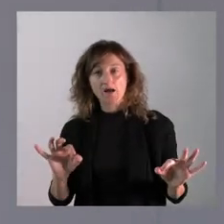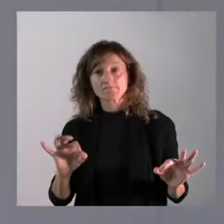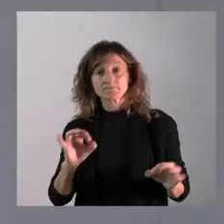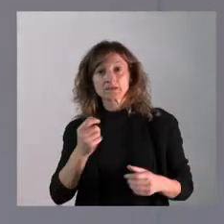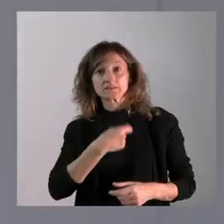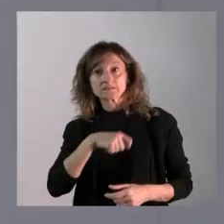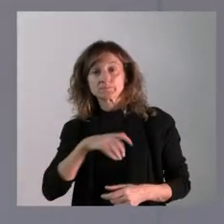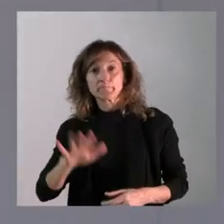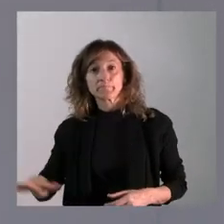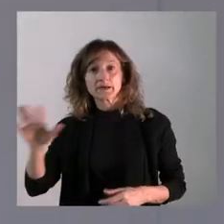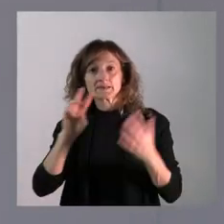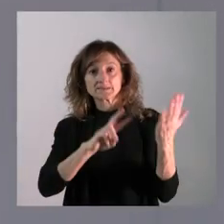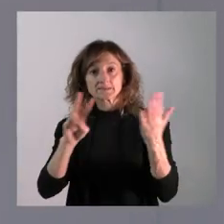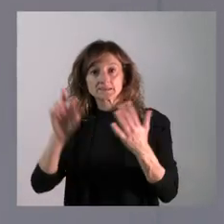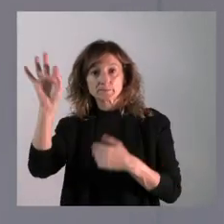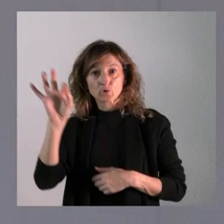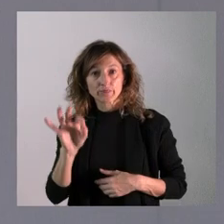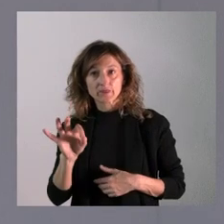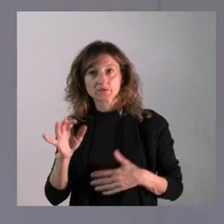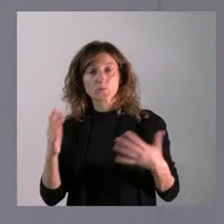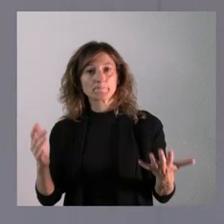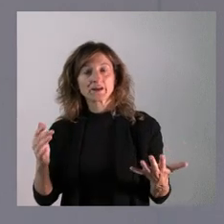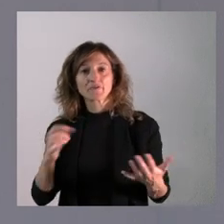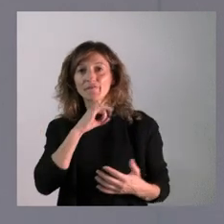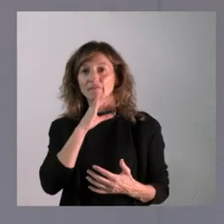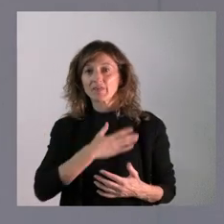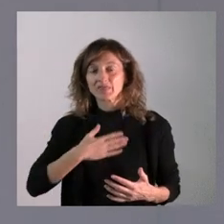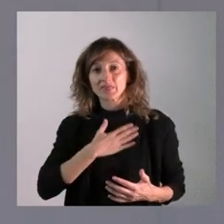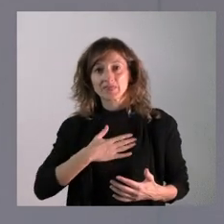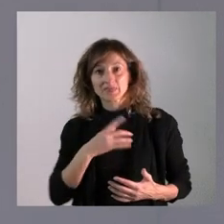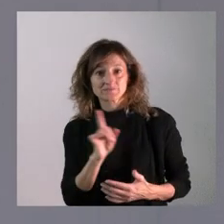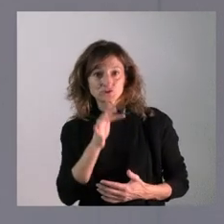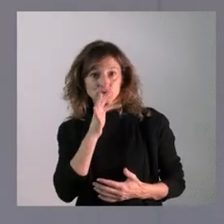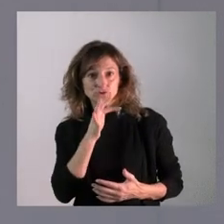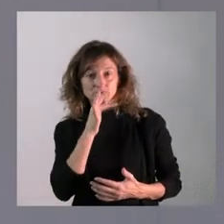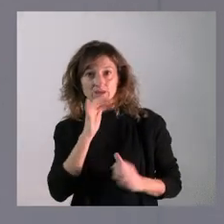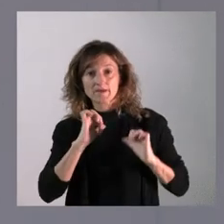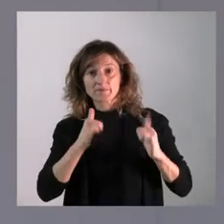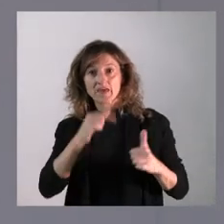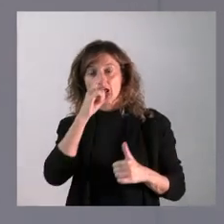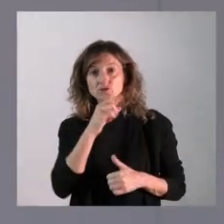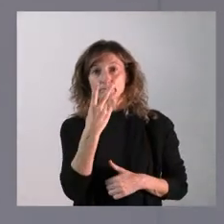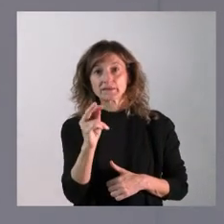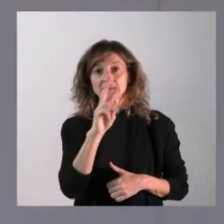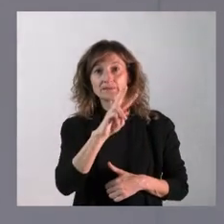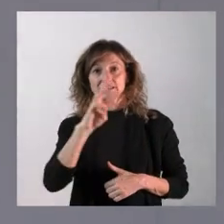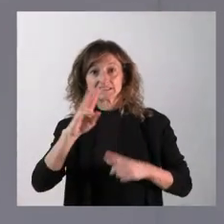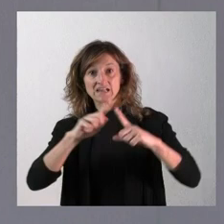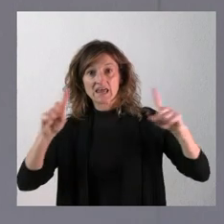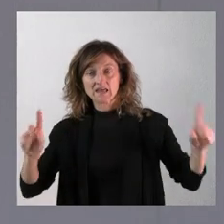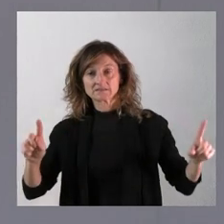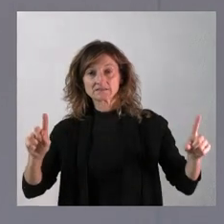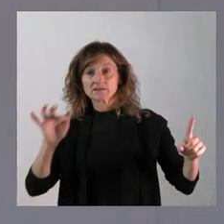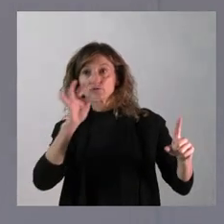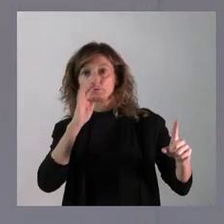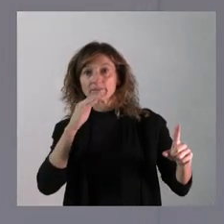España este dato es el 77%, pero no os puede congratular que estemos a punto de empezar el año 23 y que no hayamos alcanzado